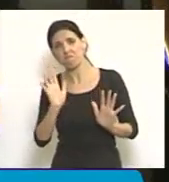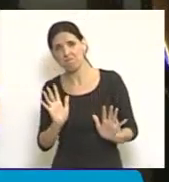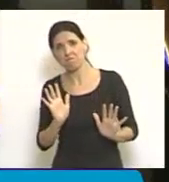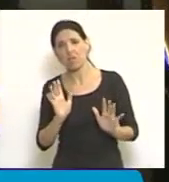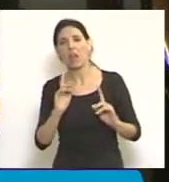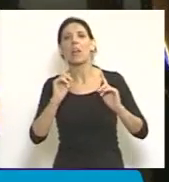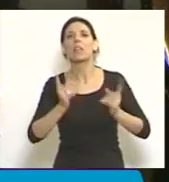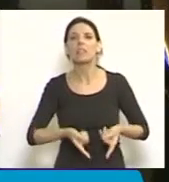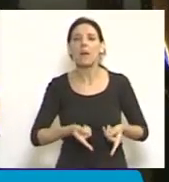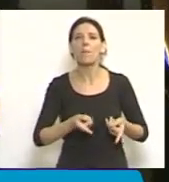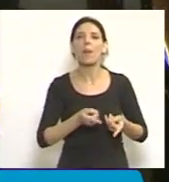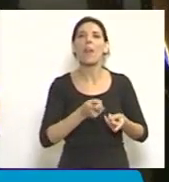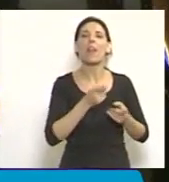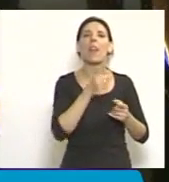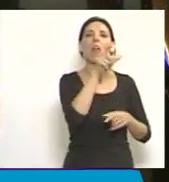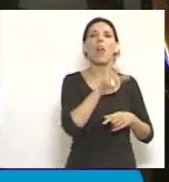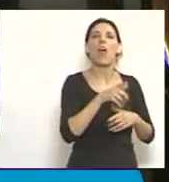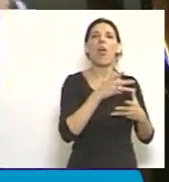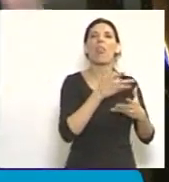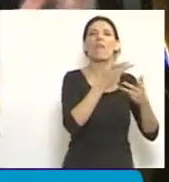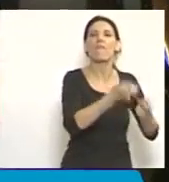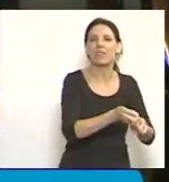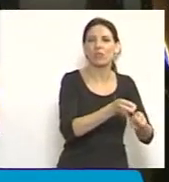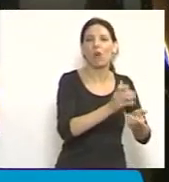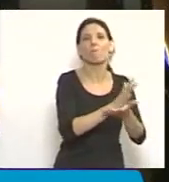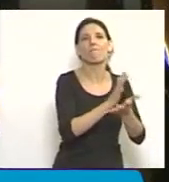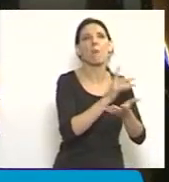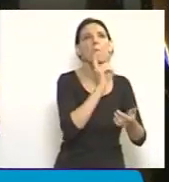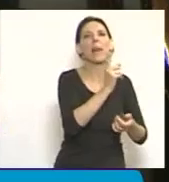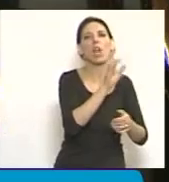En el caso de la ley orgánica del Ministerio de la Defensa,